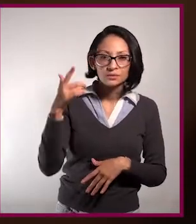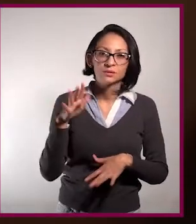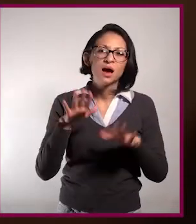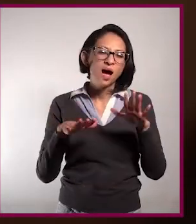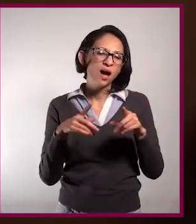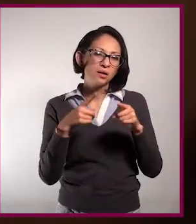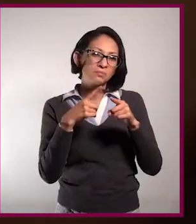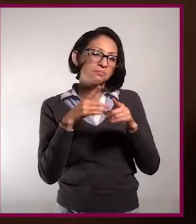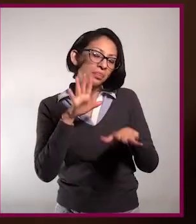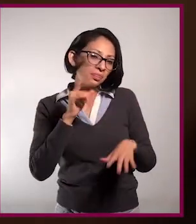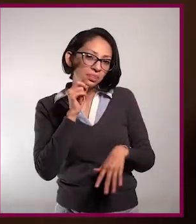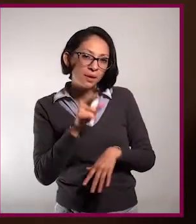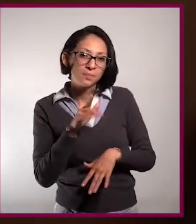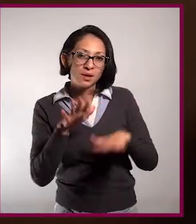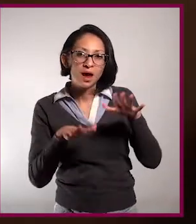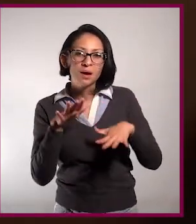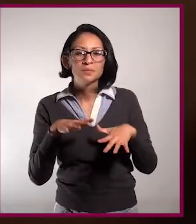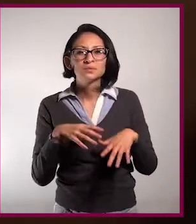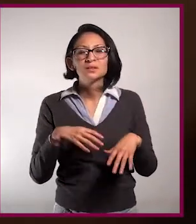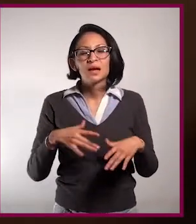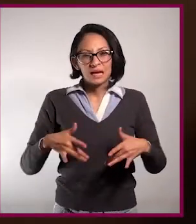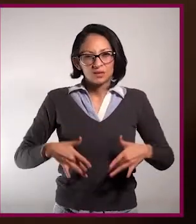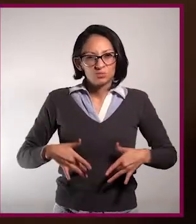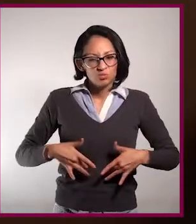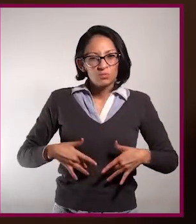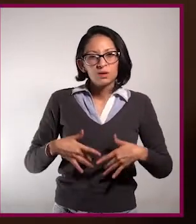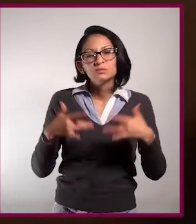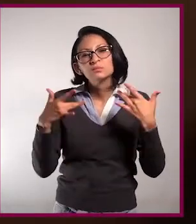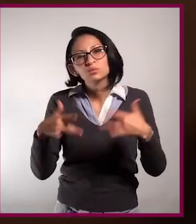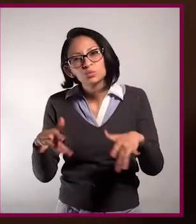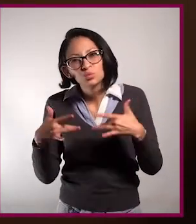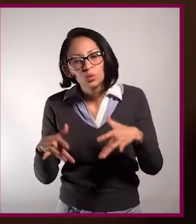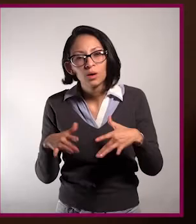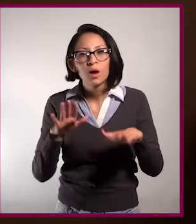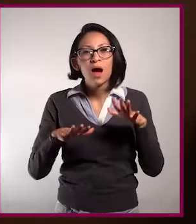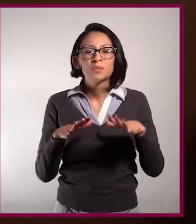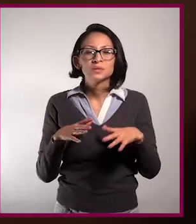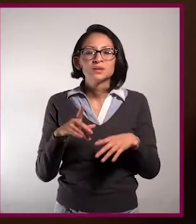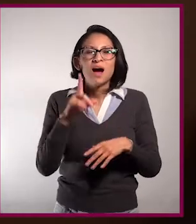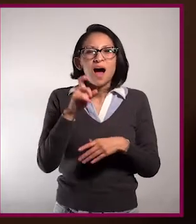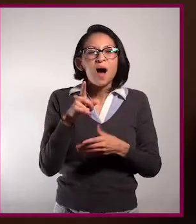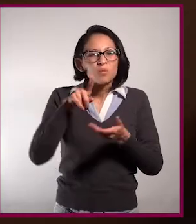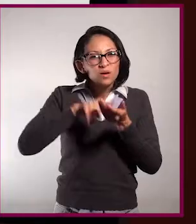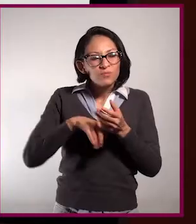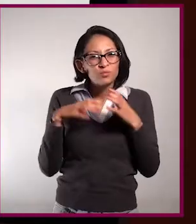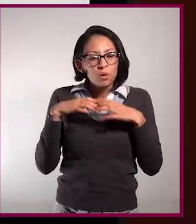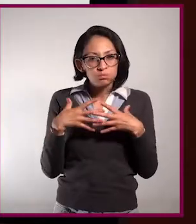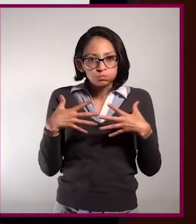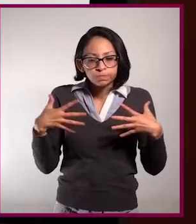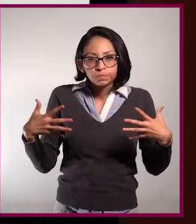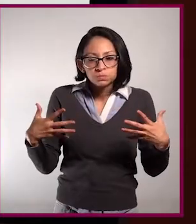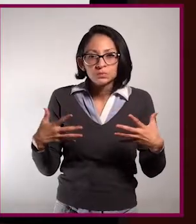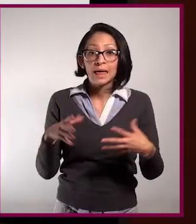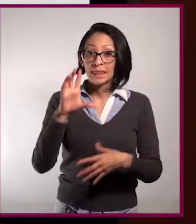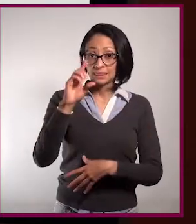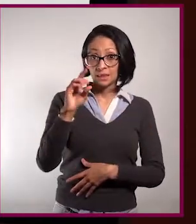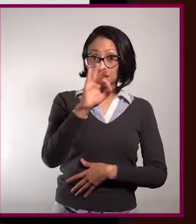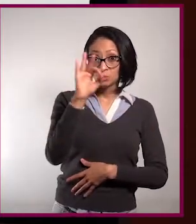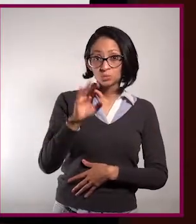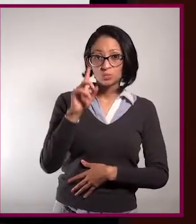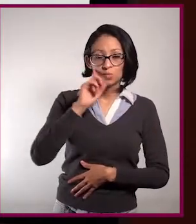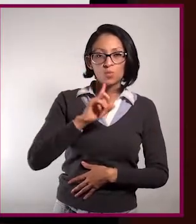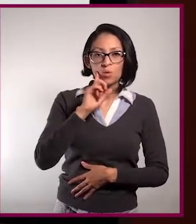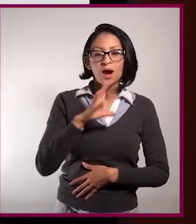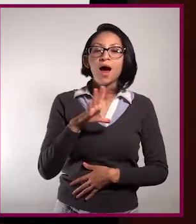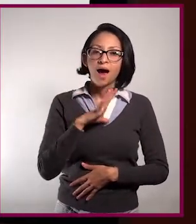cabeza, pueden presentar también problemas gastrointestinales, pueden retener mucha agua. Normalmente el 30%